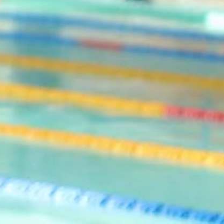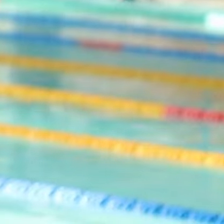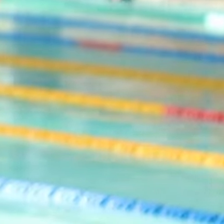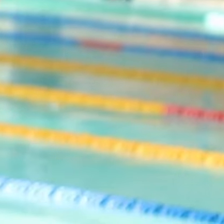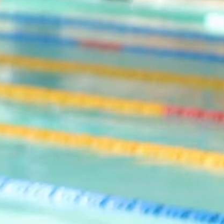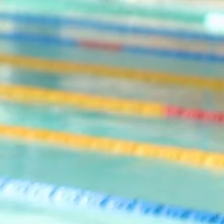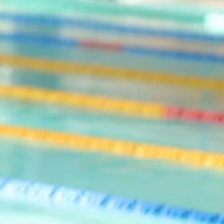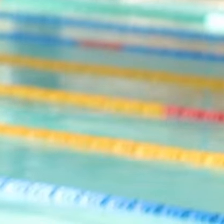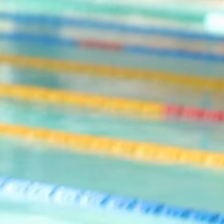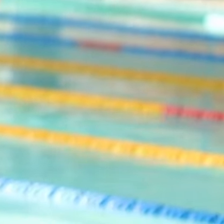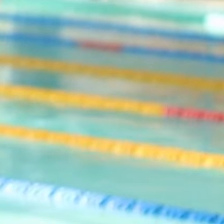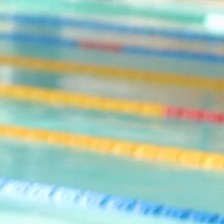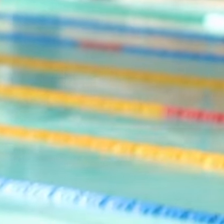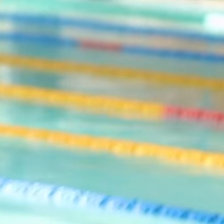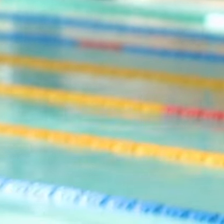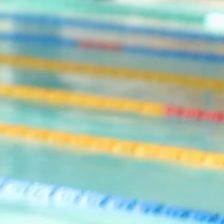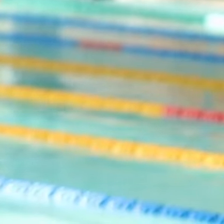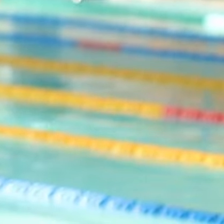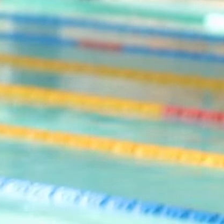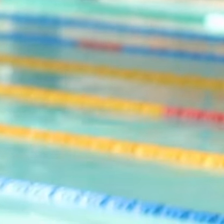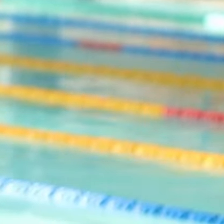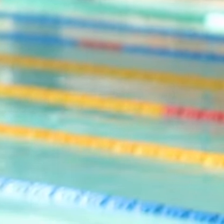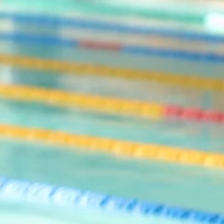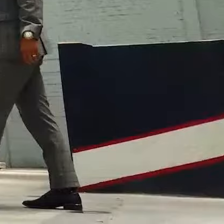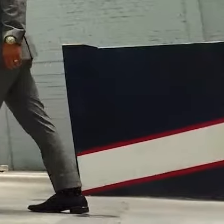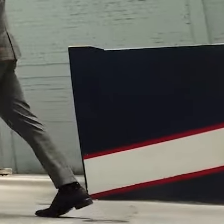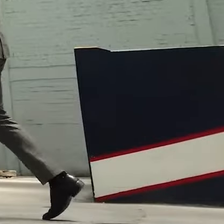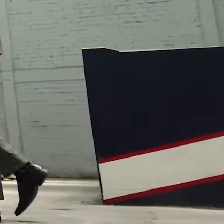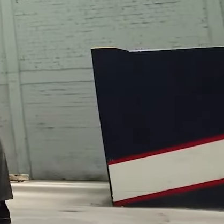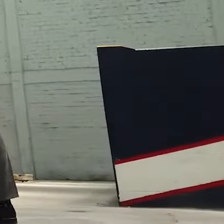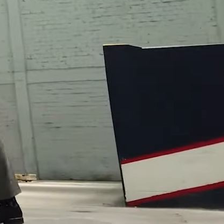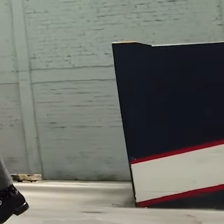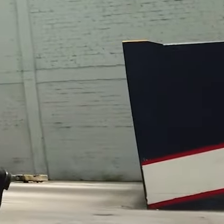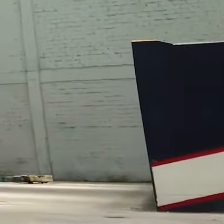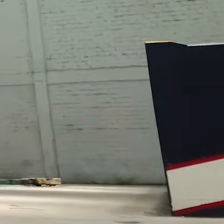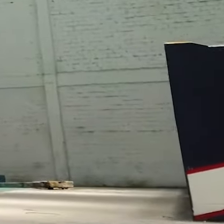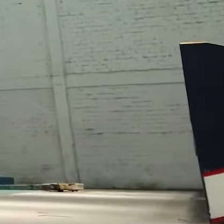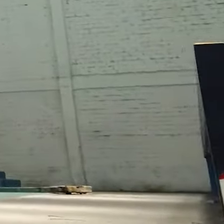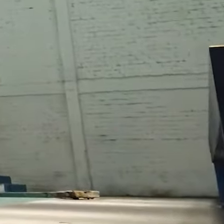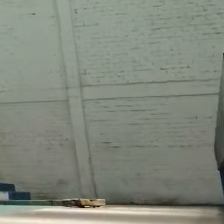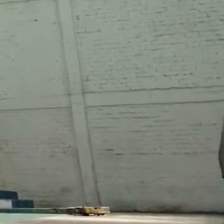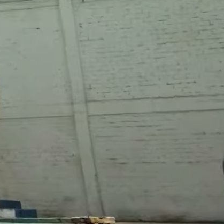nuestros campeones. Te la mostramos acá con nuestra visión deportiva.